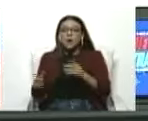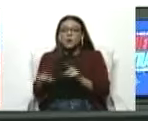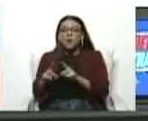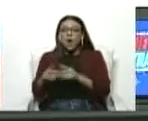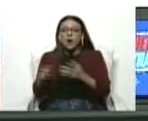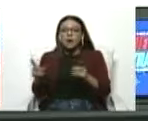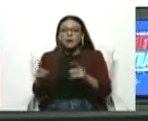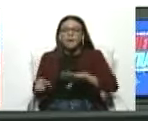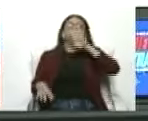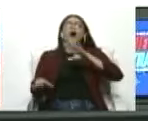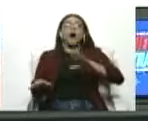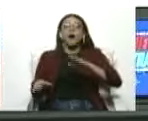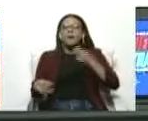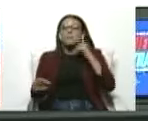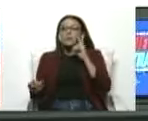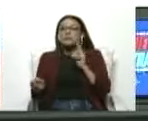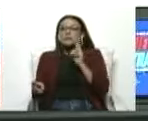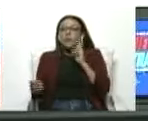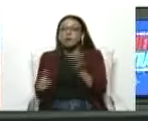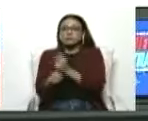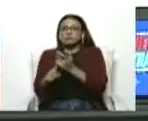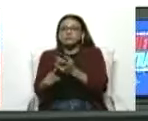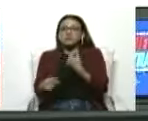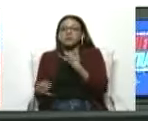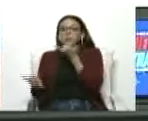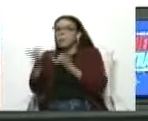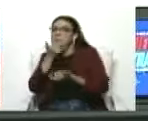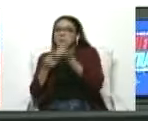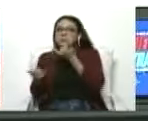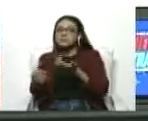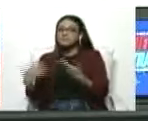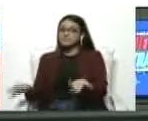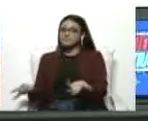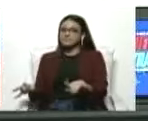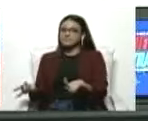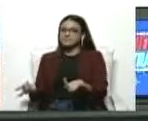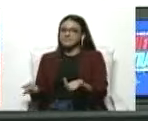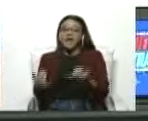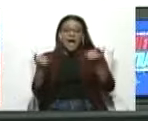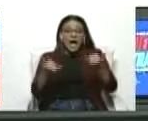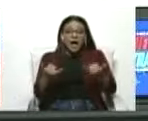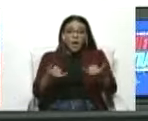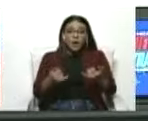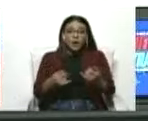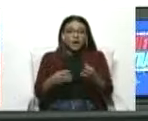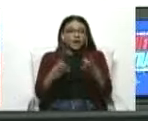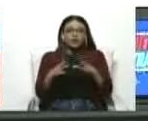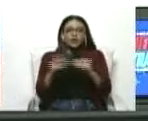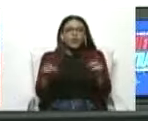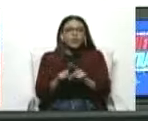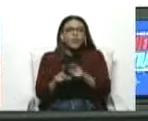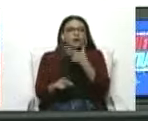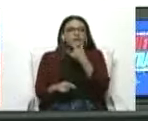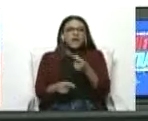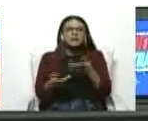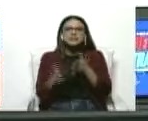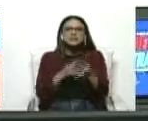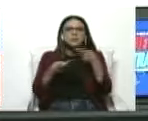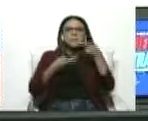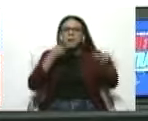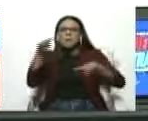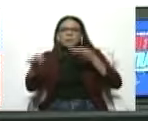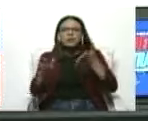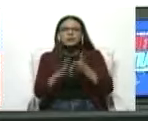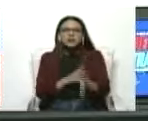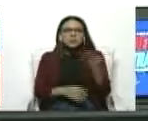Ahorita en el tiempo de las redes es complicado porque tú lanzas algo en las redes y puedes pues, decir fake news,